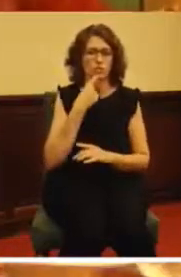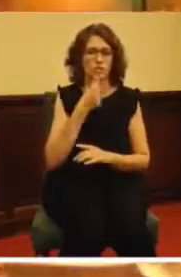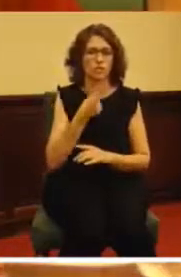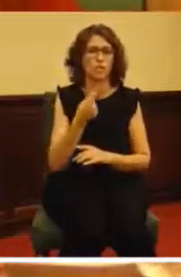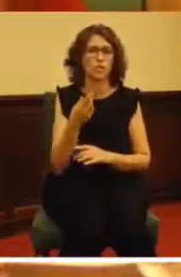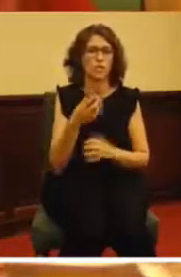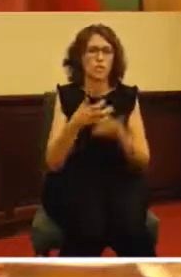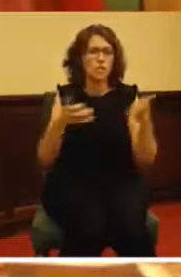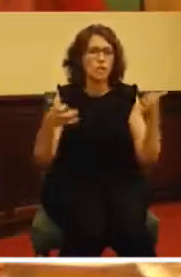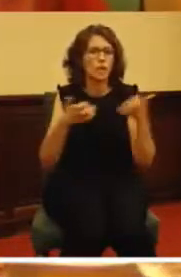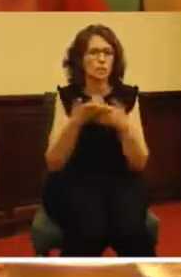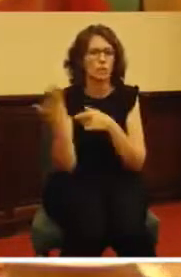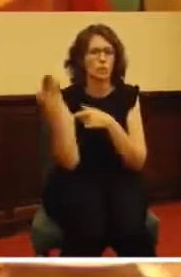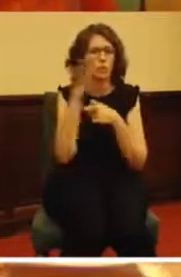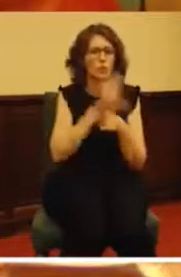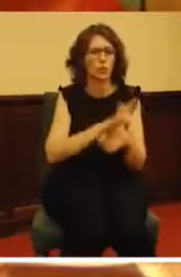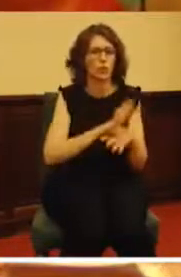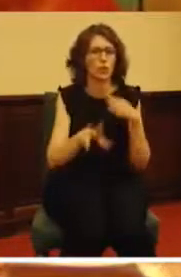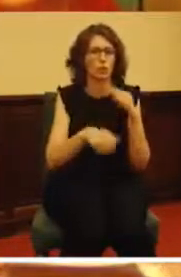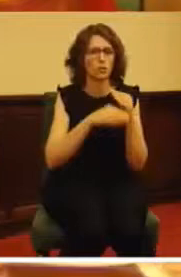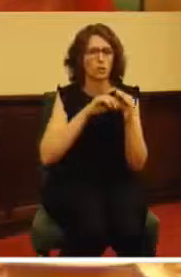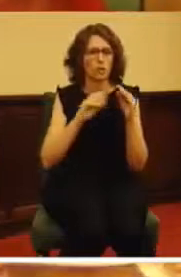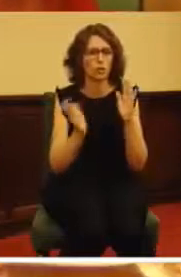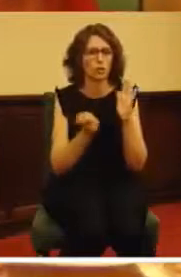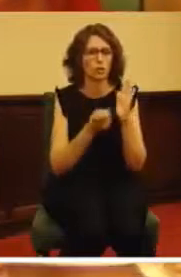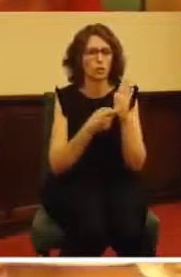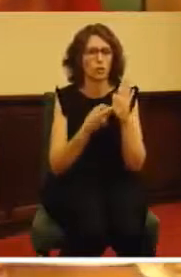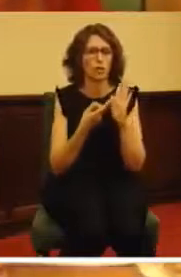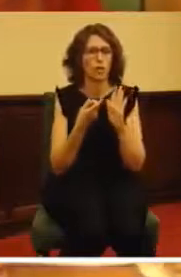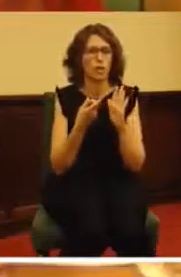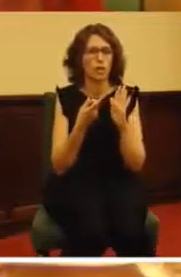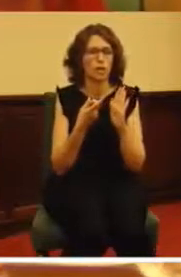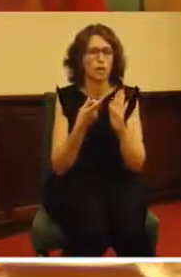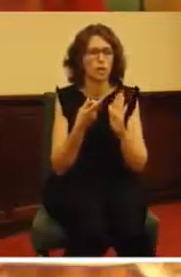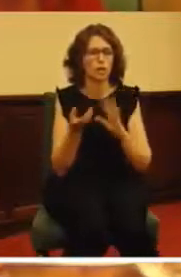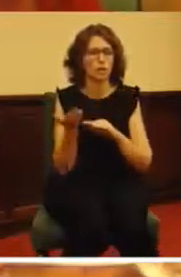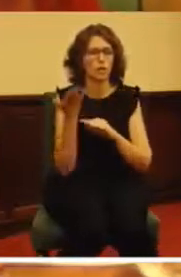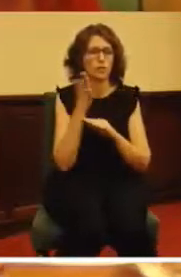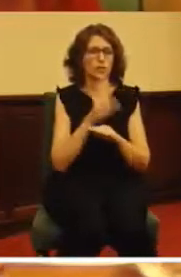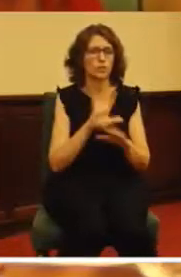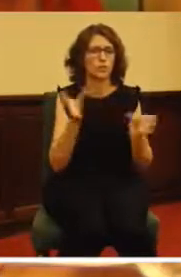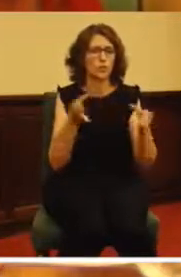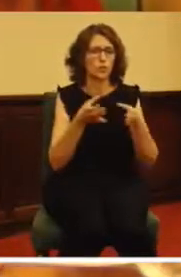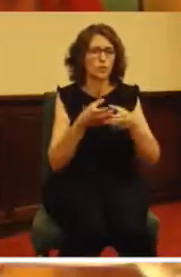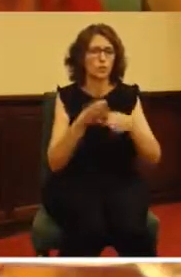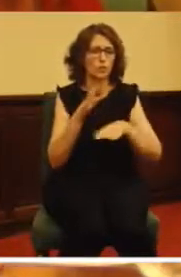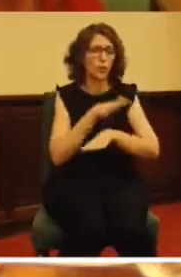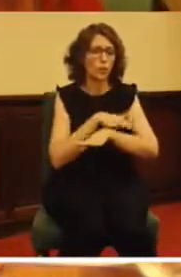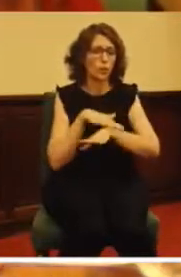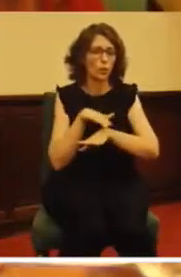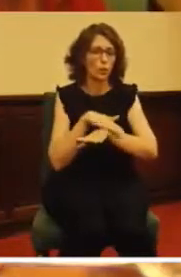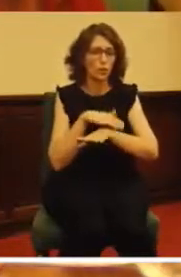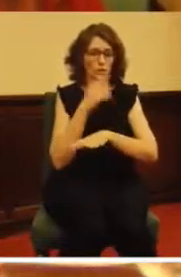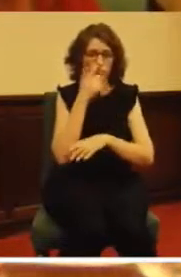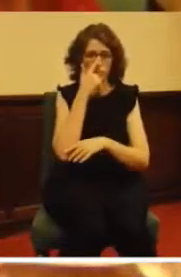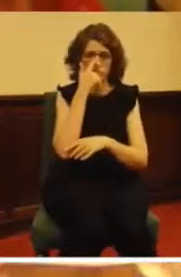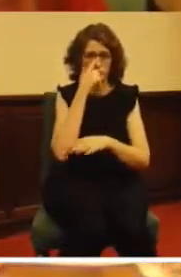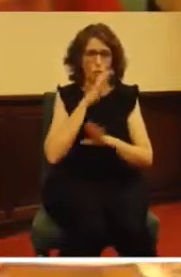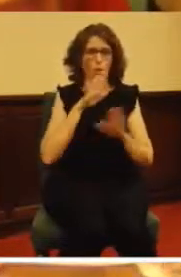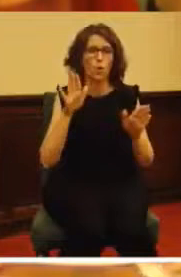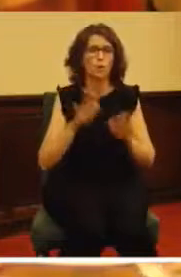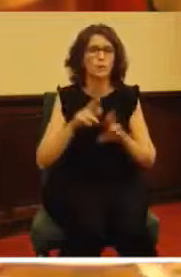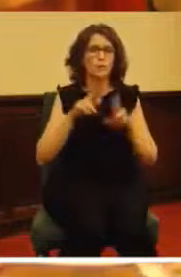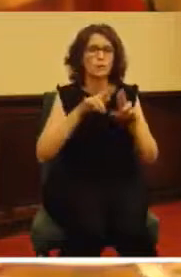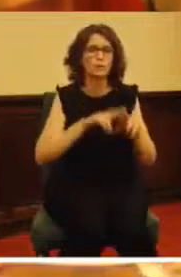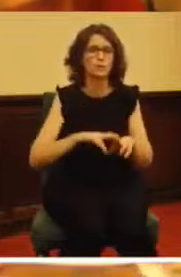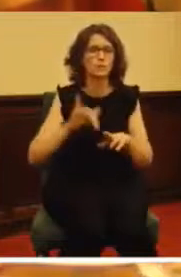de la moción, de la enmienda a la totalidad que presentamos el equipo de gobierno, la última